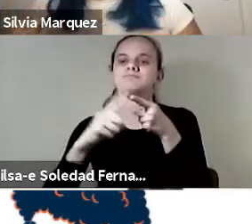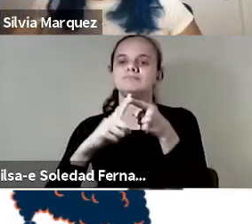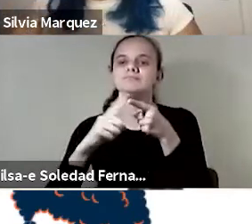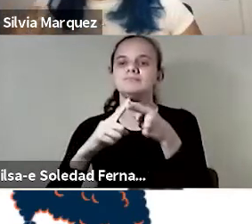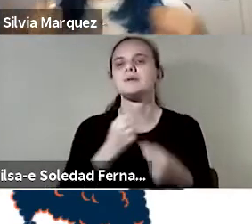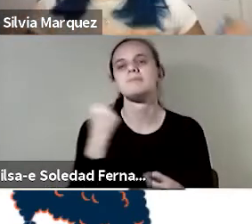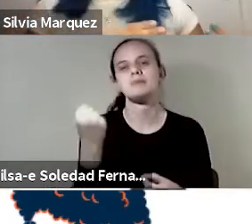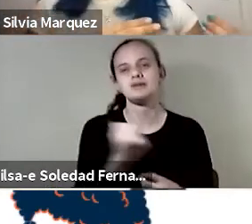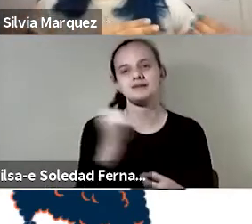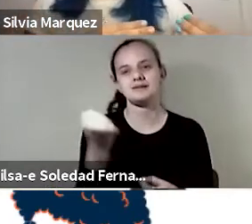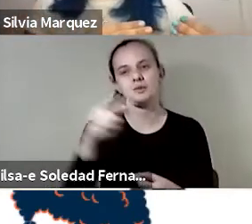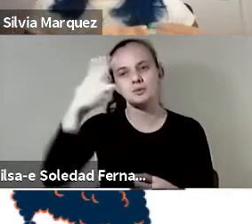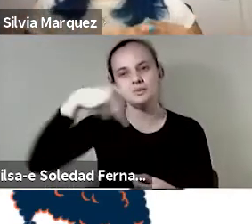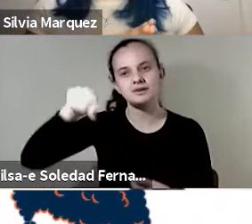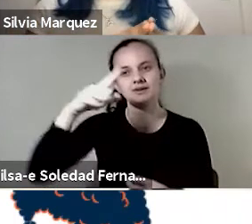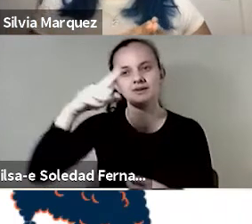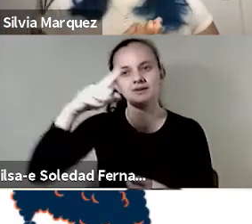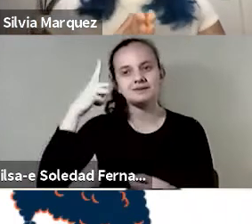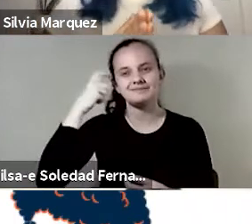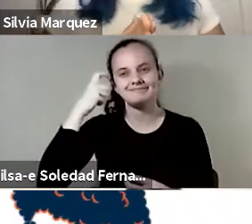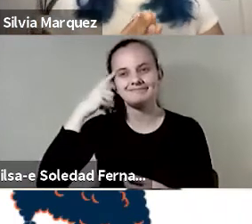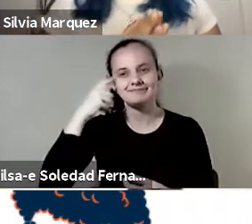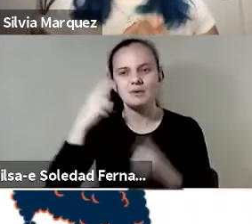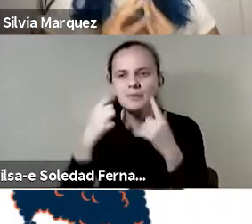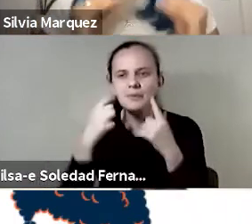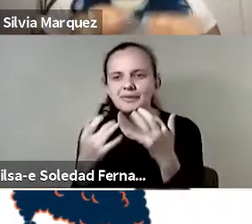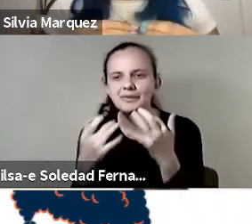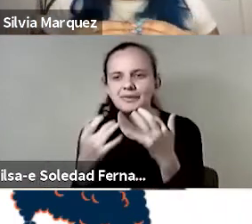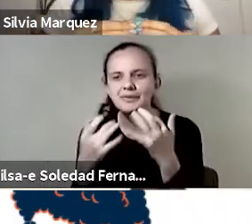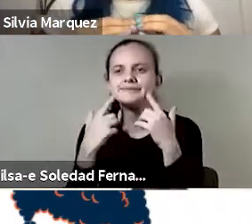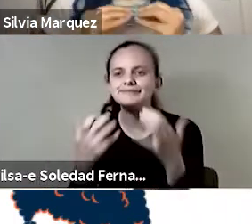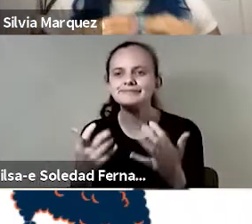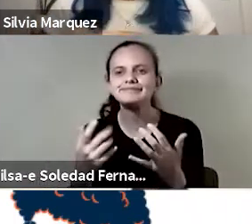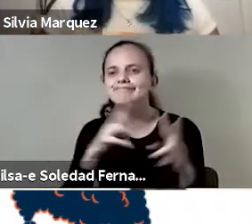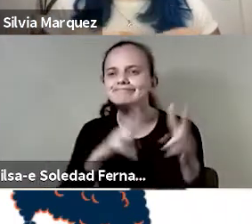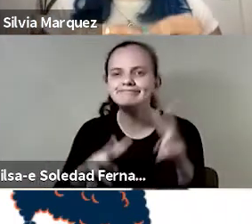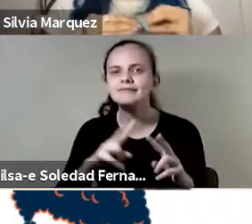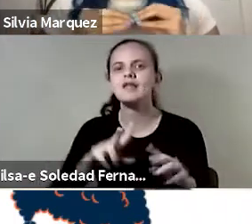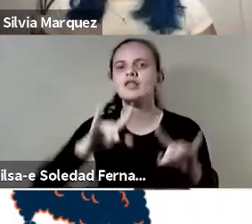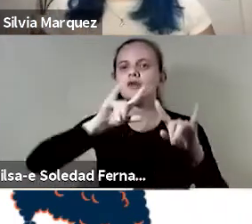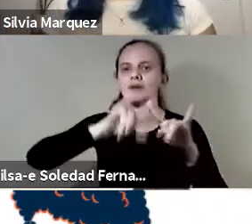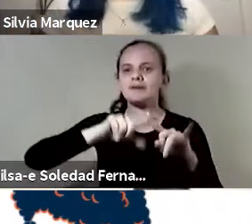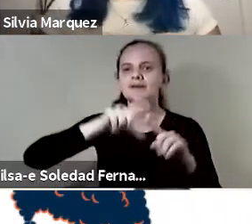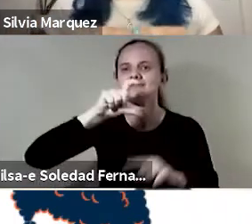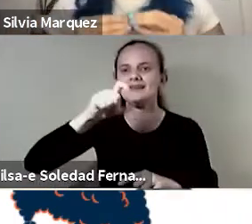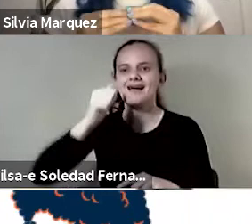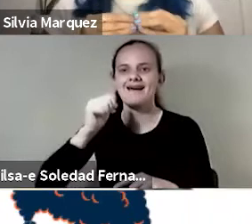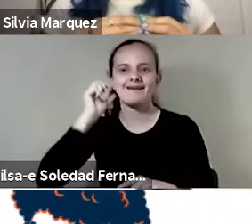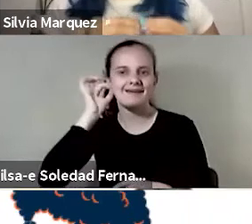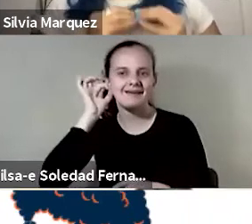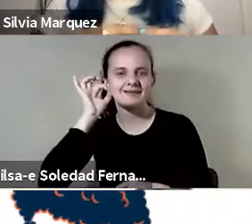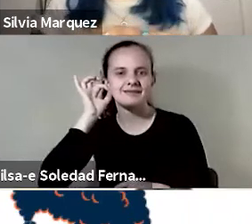van a citar como parámetro, ¿sí? Entonces, súper importante que lo recuerden, que las sigan